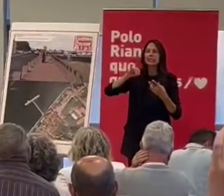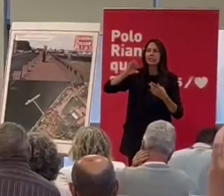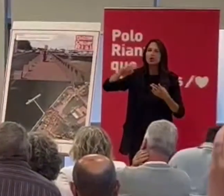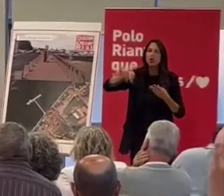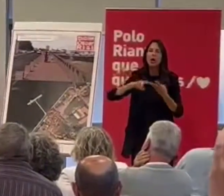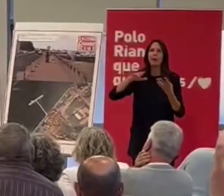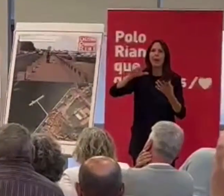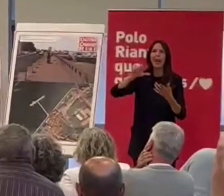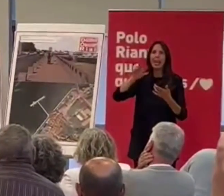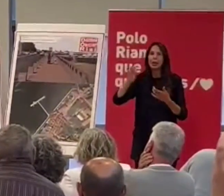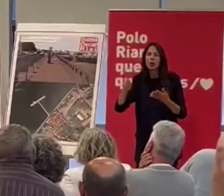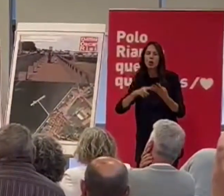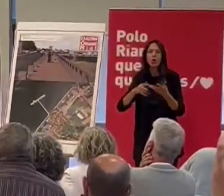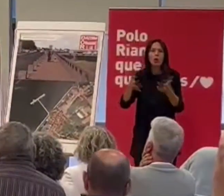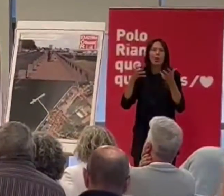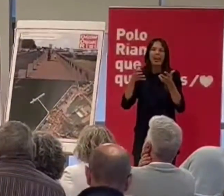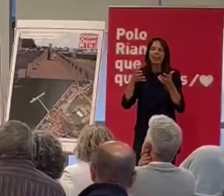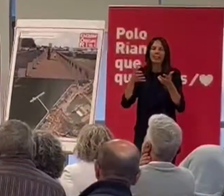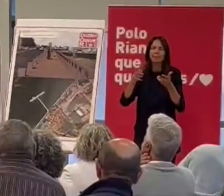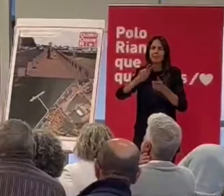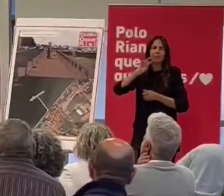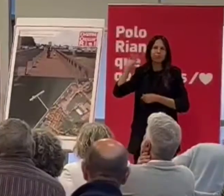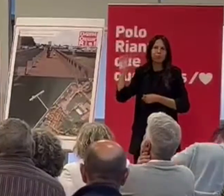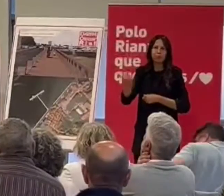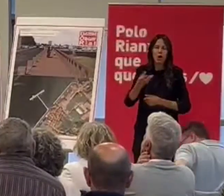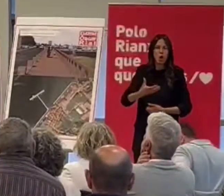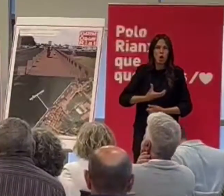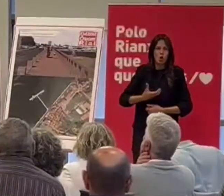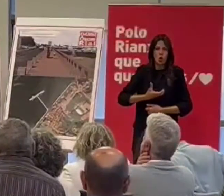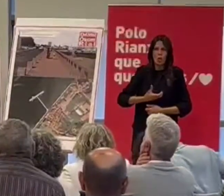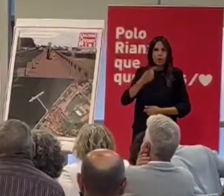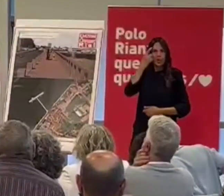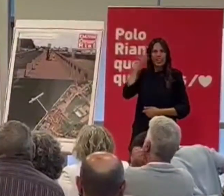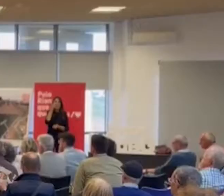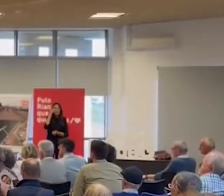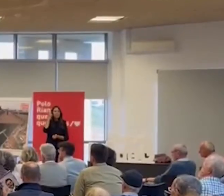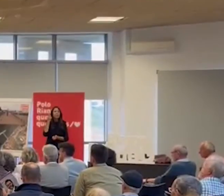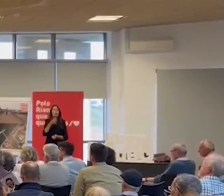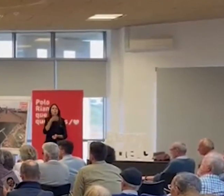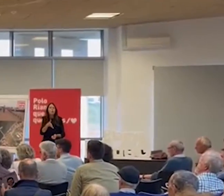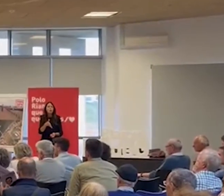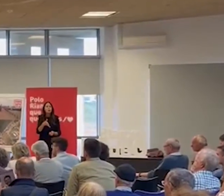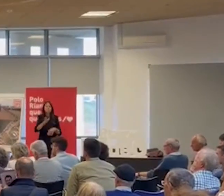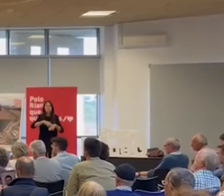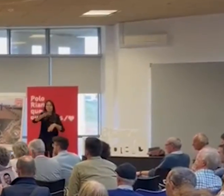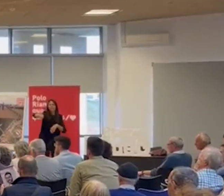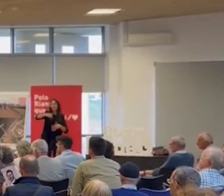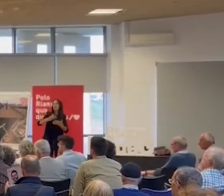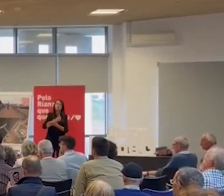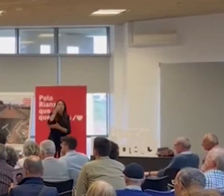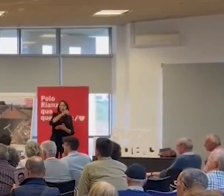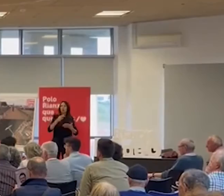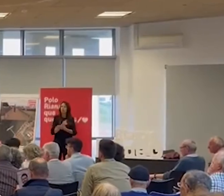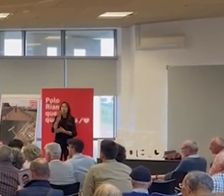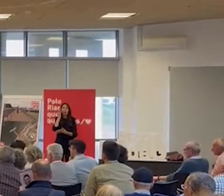gane Leiro, que gane o Araño, que gane o Concello de Rianxo. Ese é a nosa. E destacou o equipo que conforma a